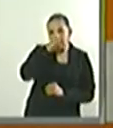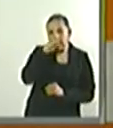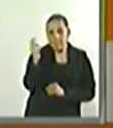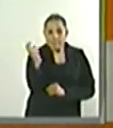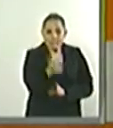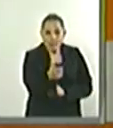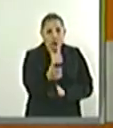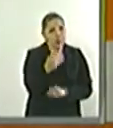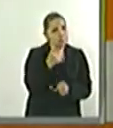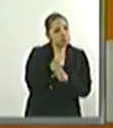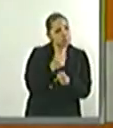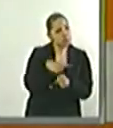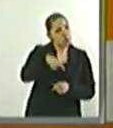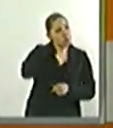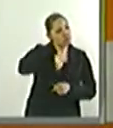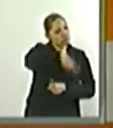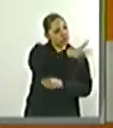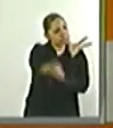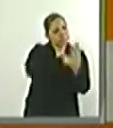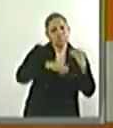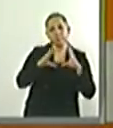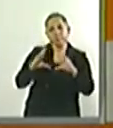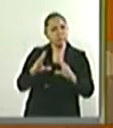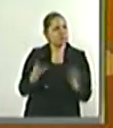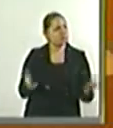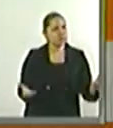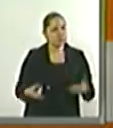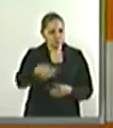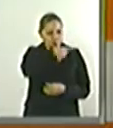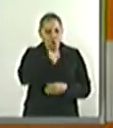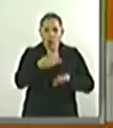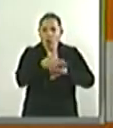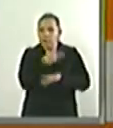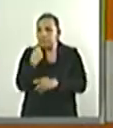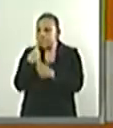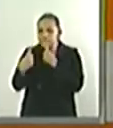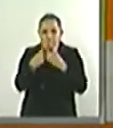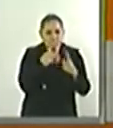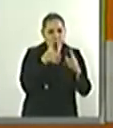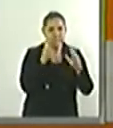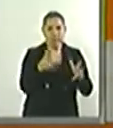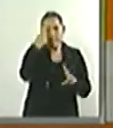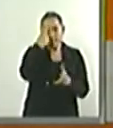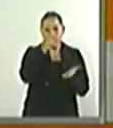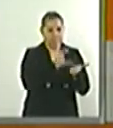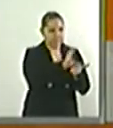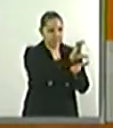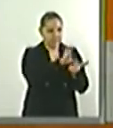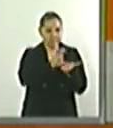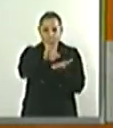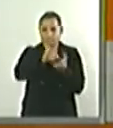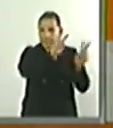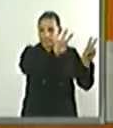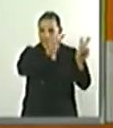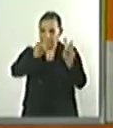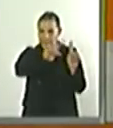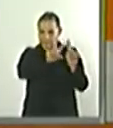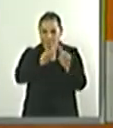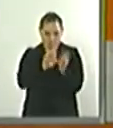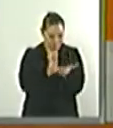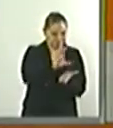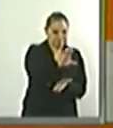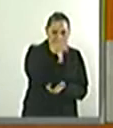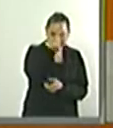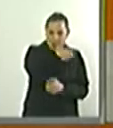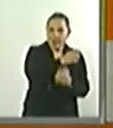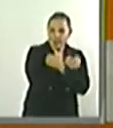etiquetamos recursos para el sector de educación y esta semana escuchamos al secretario de